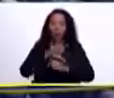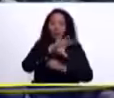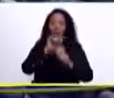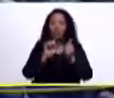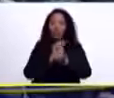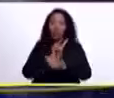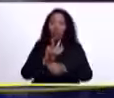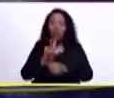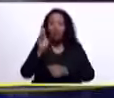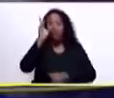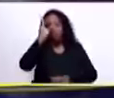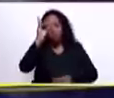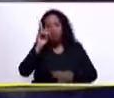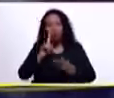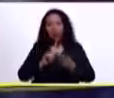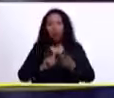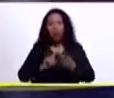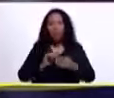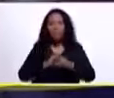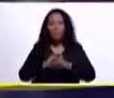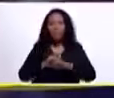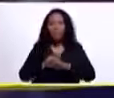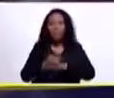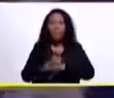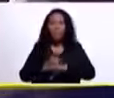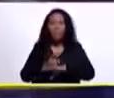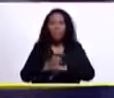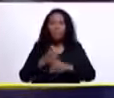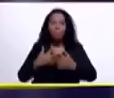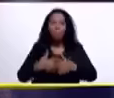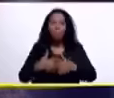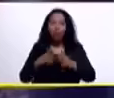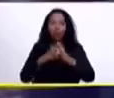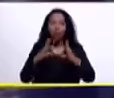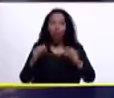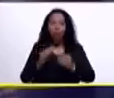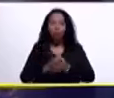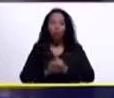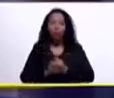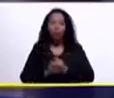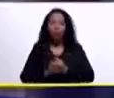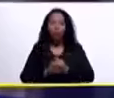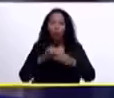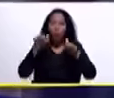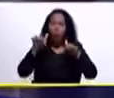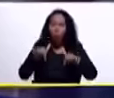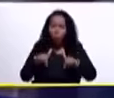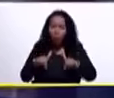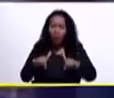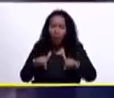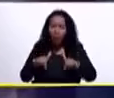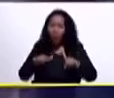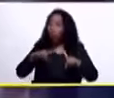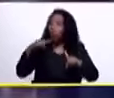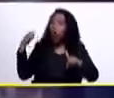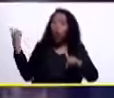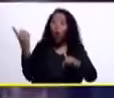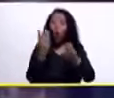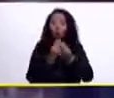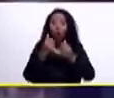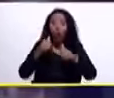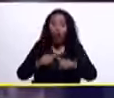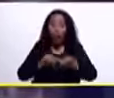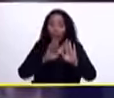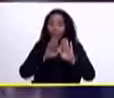Delcy, compañeros ministros, gobernadores, empresarios. Bueno, hoy nos unimos por Venezuela. Fede Industria se